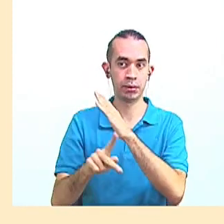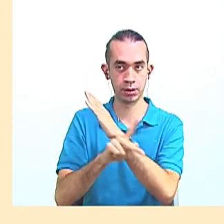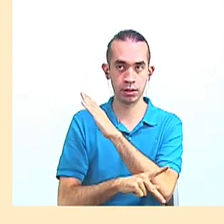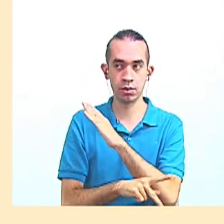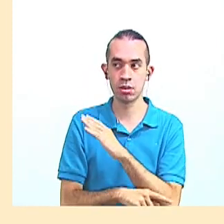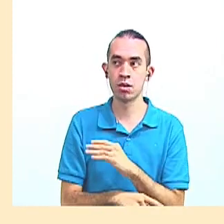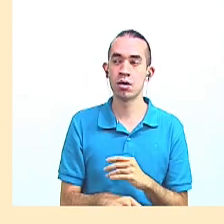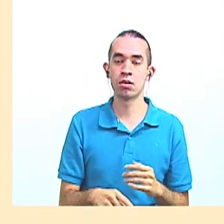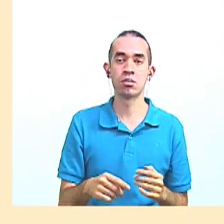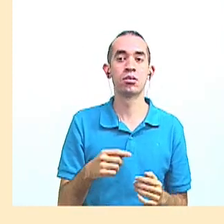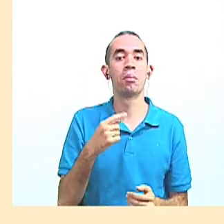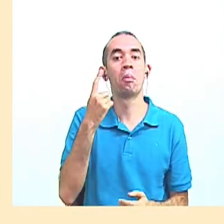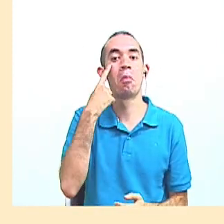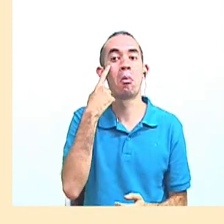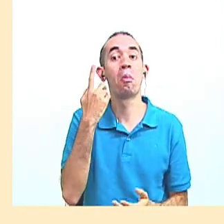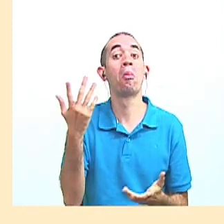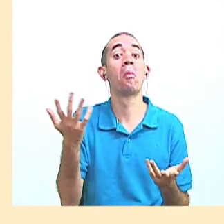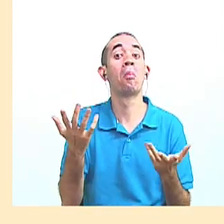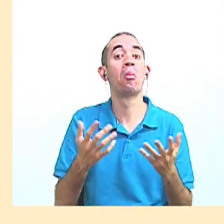Vamos a observar